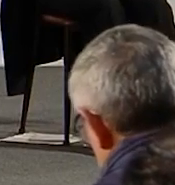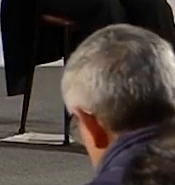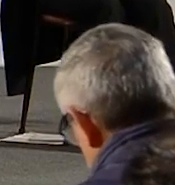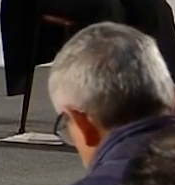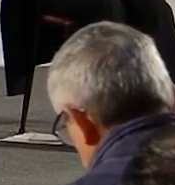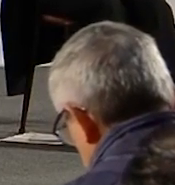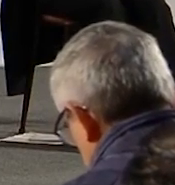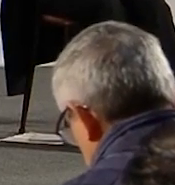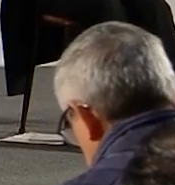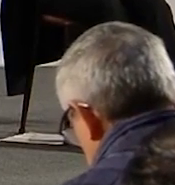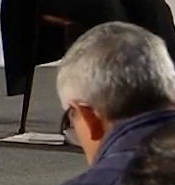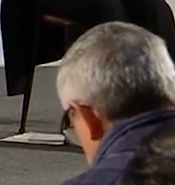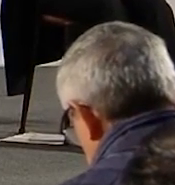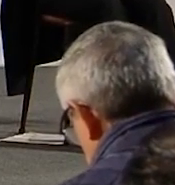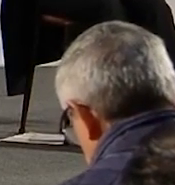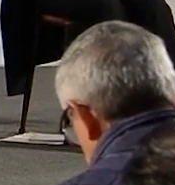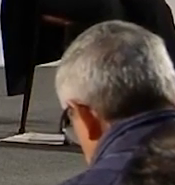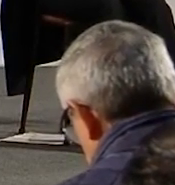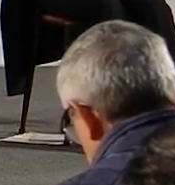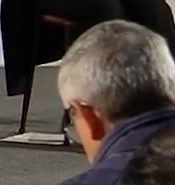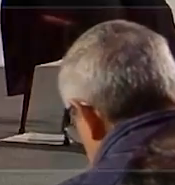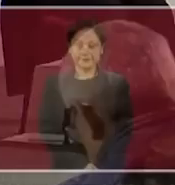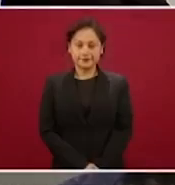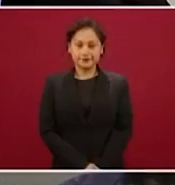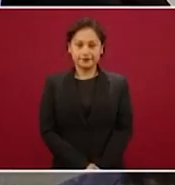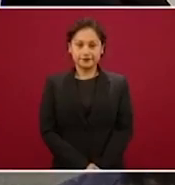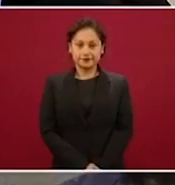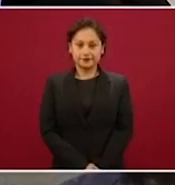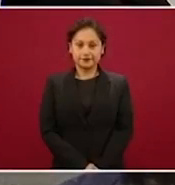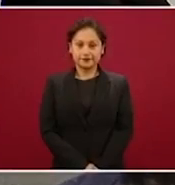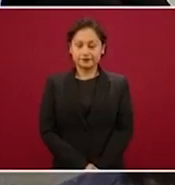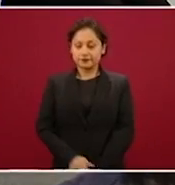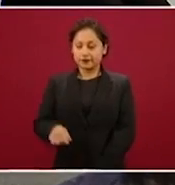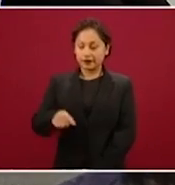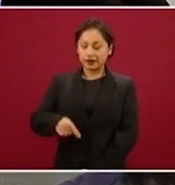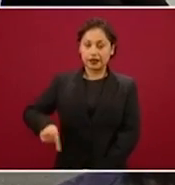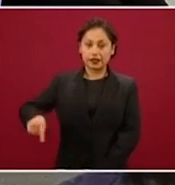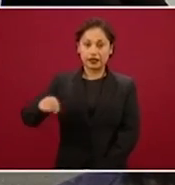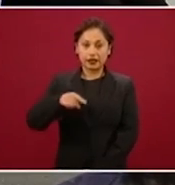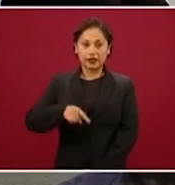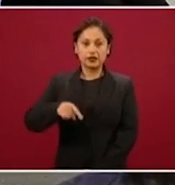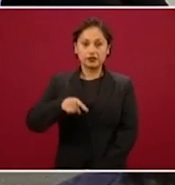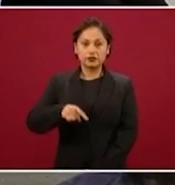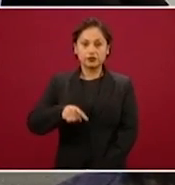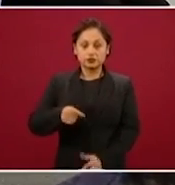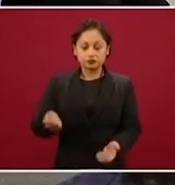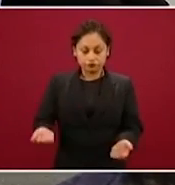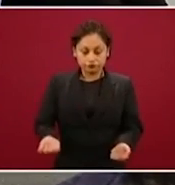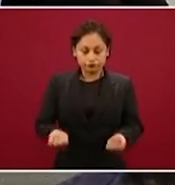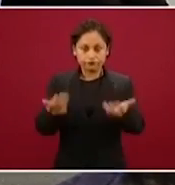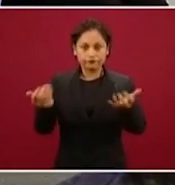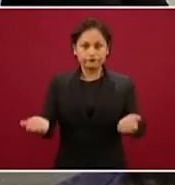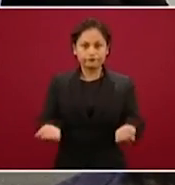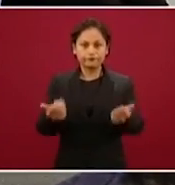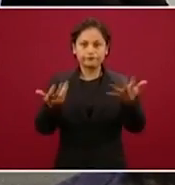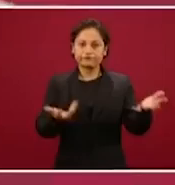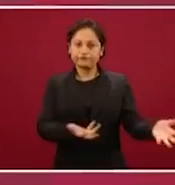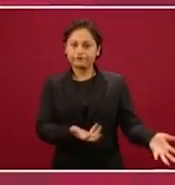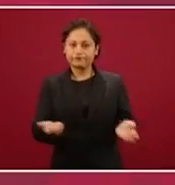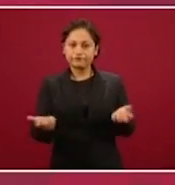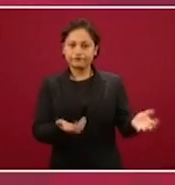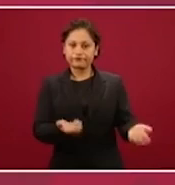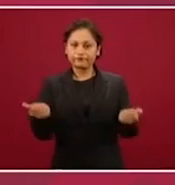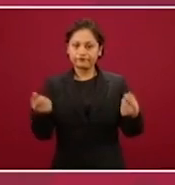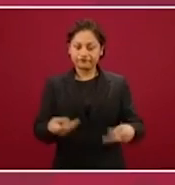se dedicaron a facilitar el saqueo, a facilitar